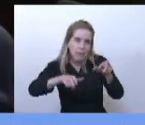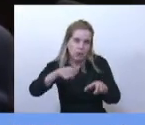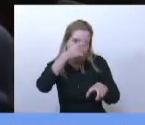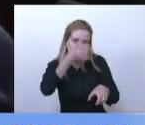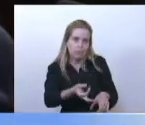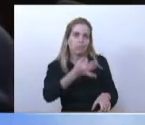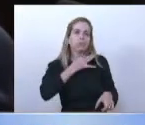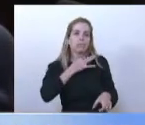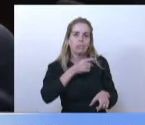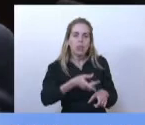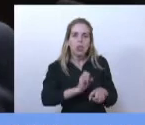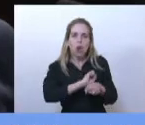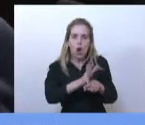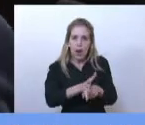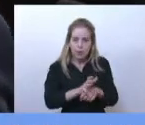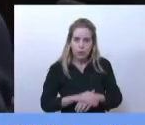el hobbit